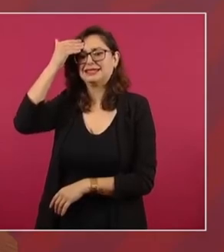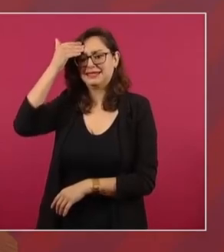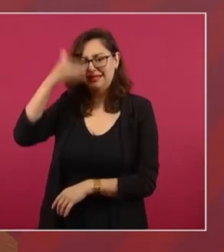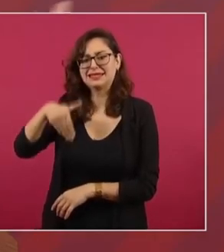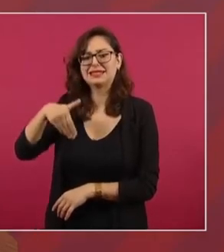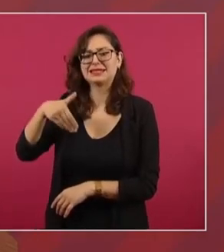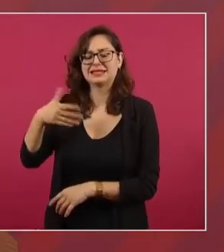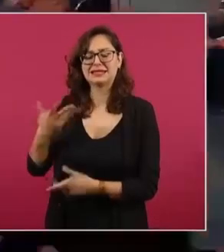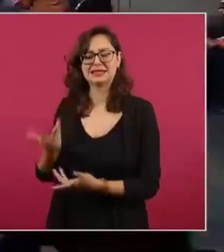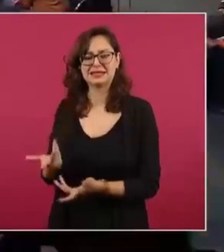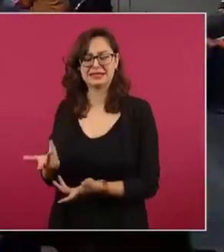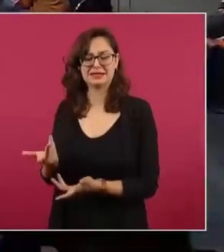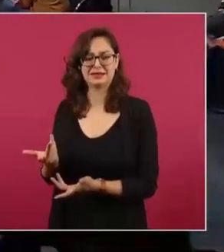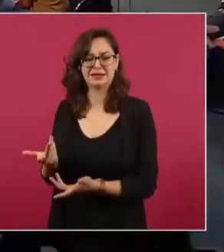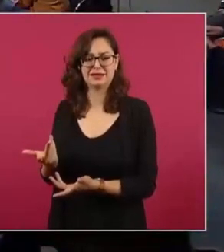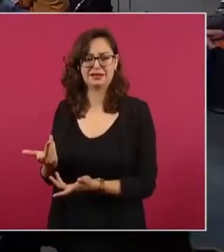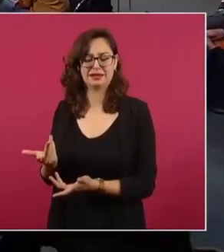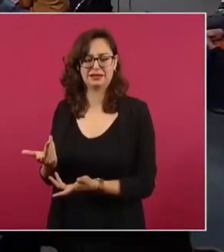Aquí, en